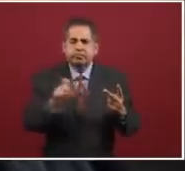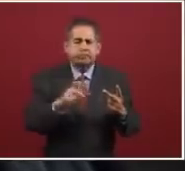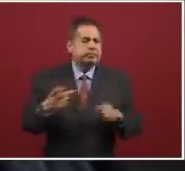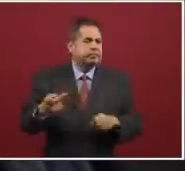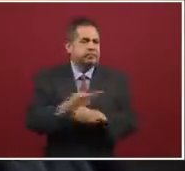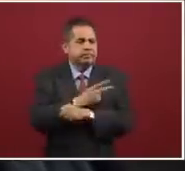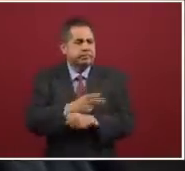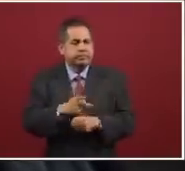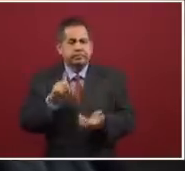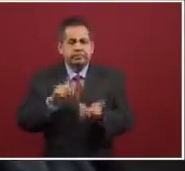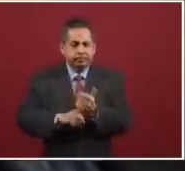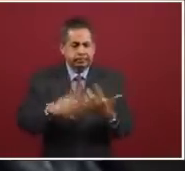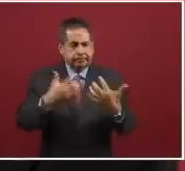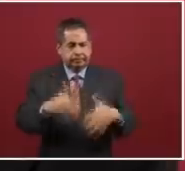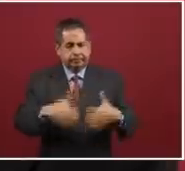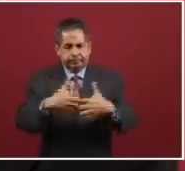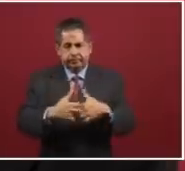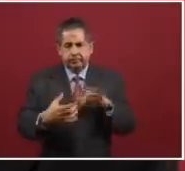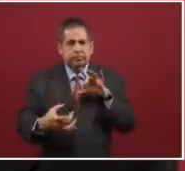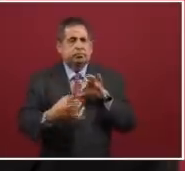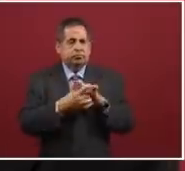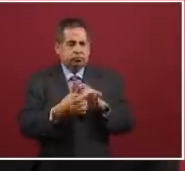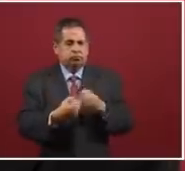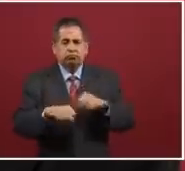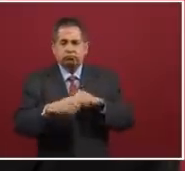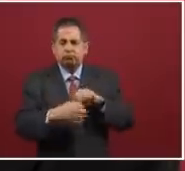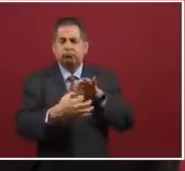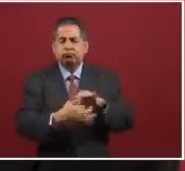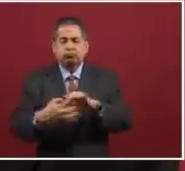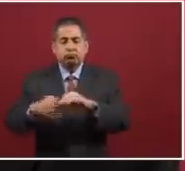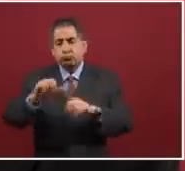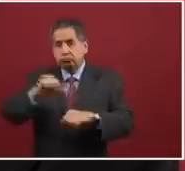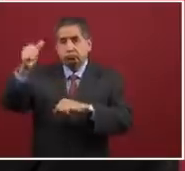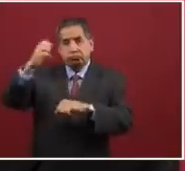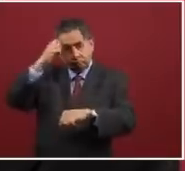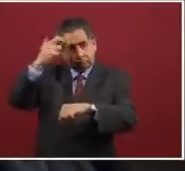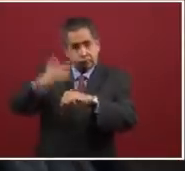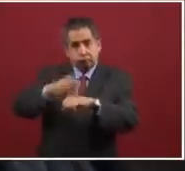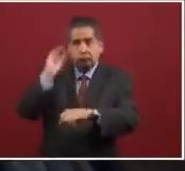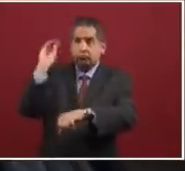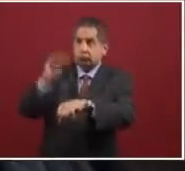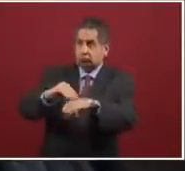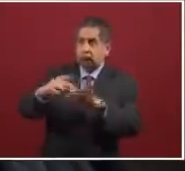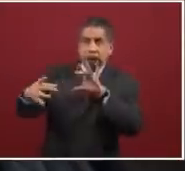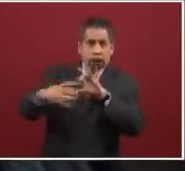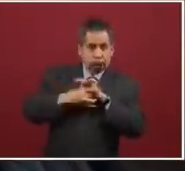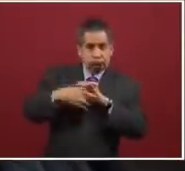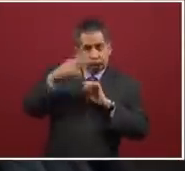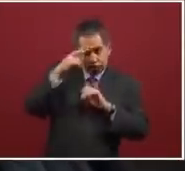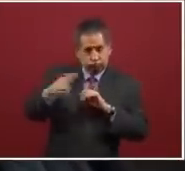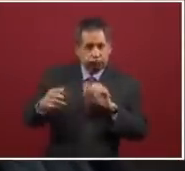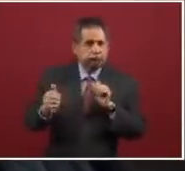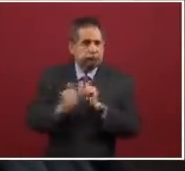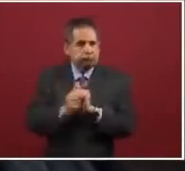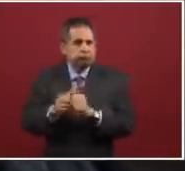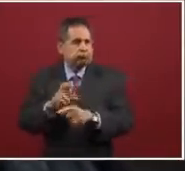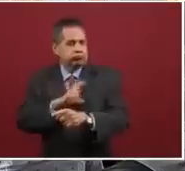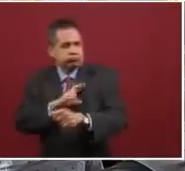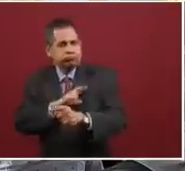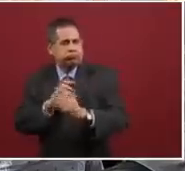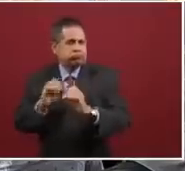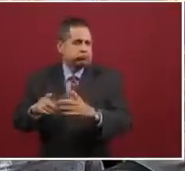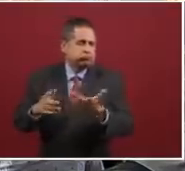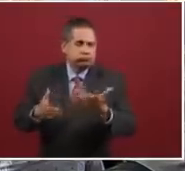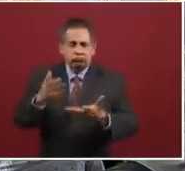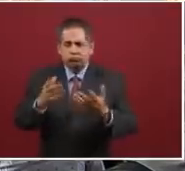las empresas que tiene Petróleos Mexicanos precisamente en el extranjero y en México, que tienen este carácter de privadas? Muchas de